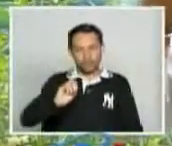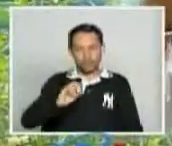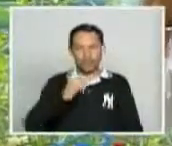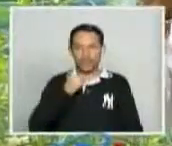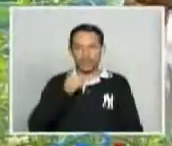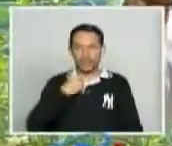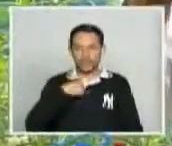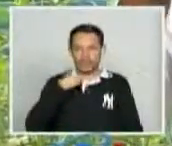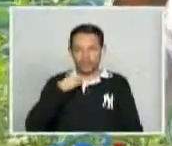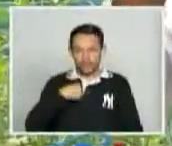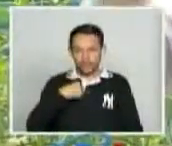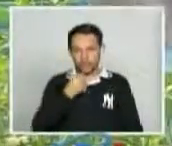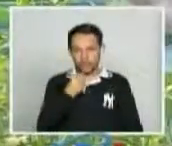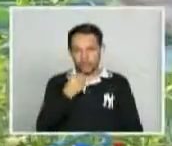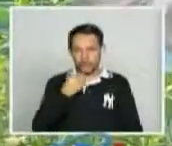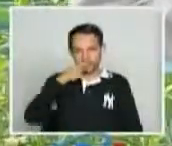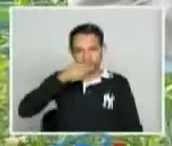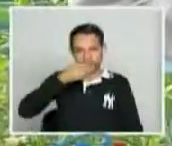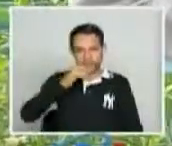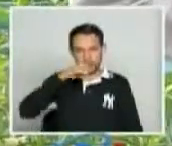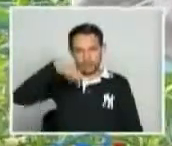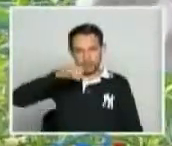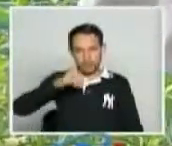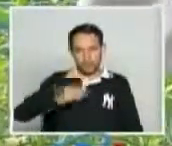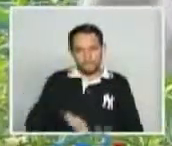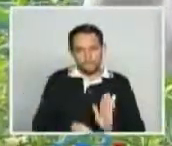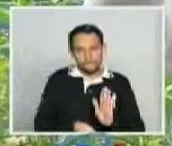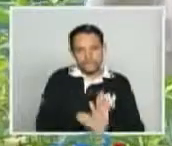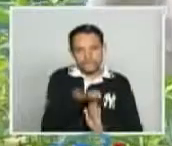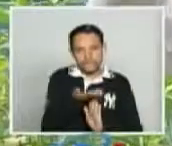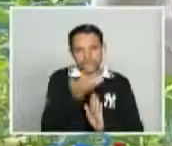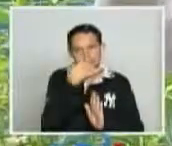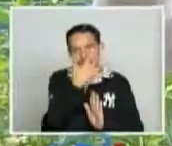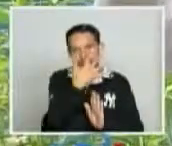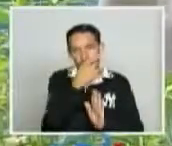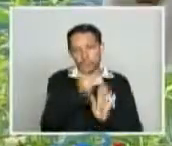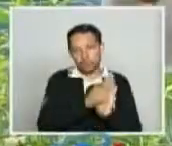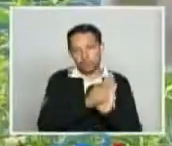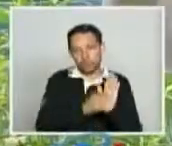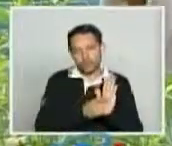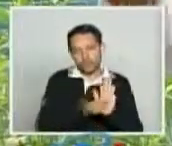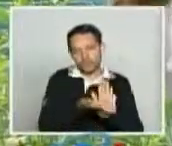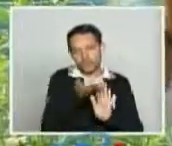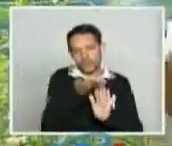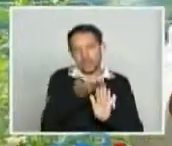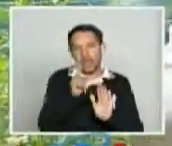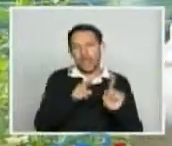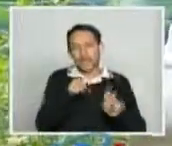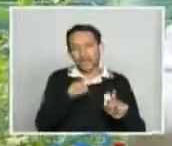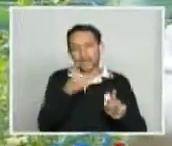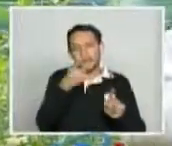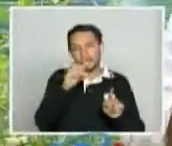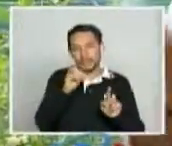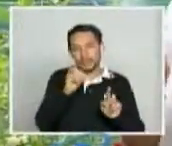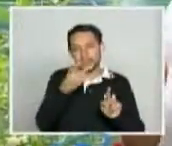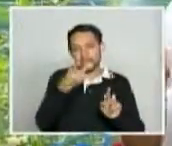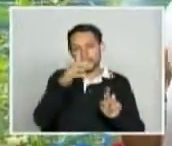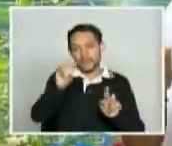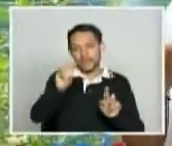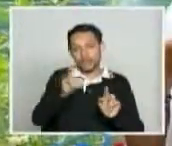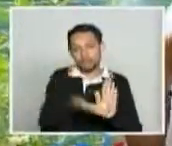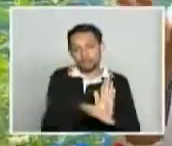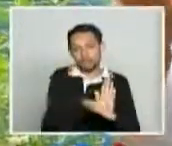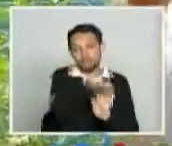de estas mediciones mayores de 5. Hemos visto pacientes con 20, 30, unas cifras